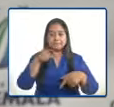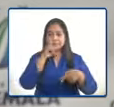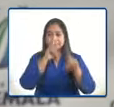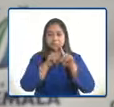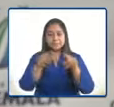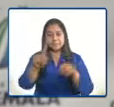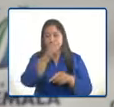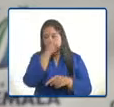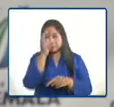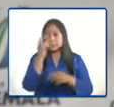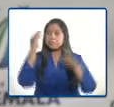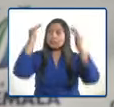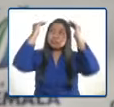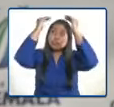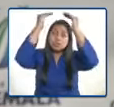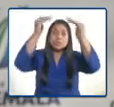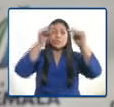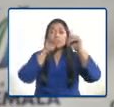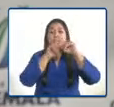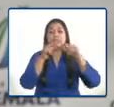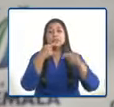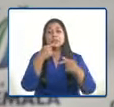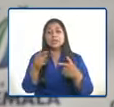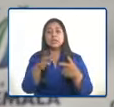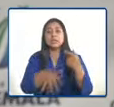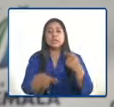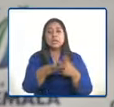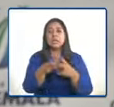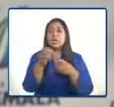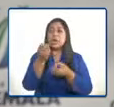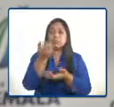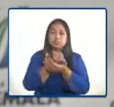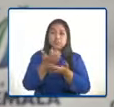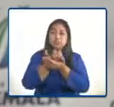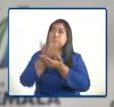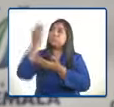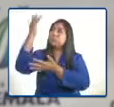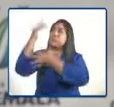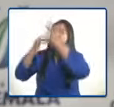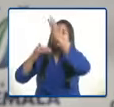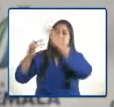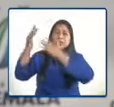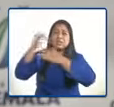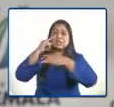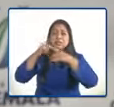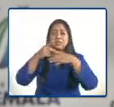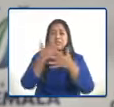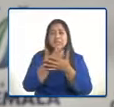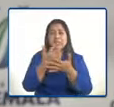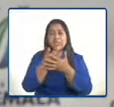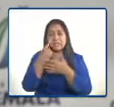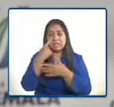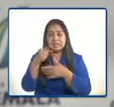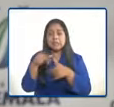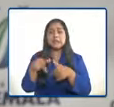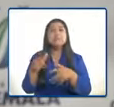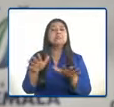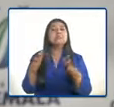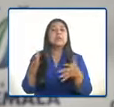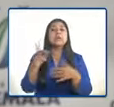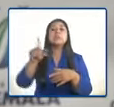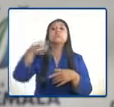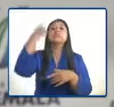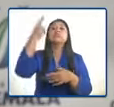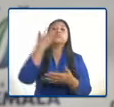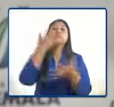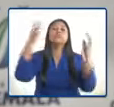de techos, estamos trabajando en todas las filtraciones que se fueron dando a través del invierno, con el fin de que en el próximo invierno pues